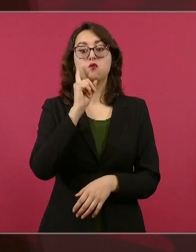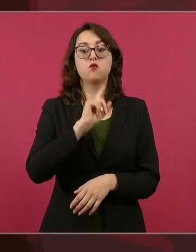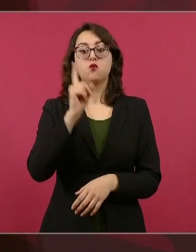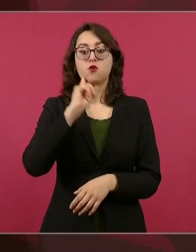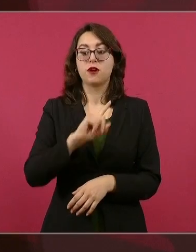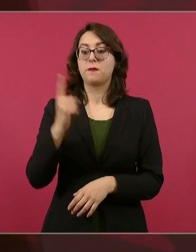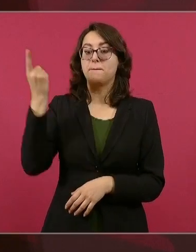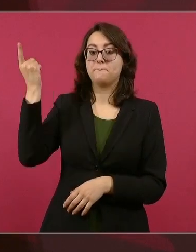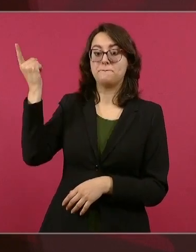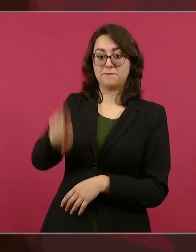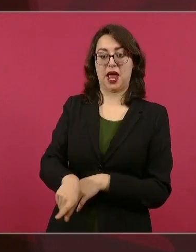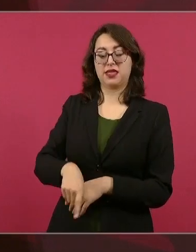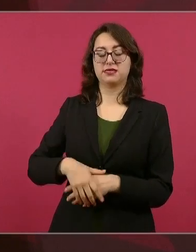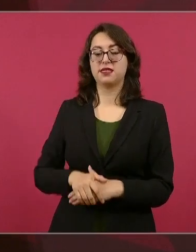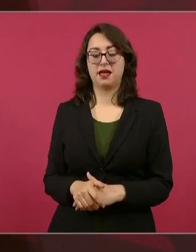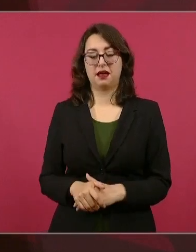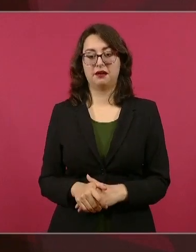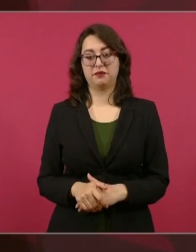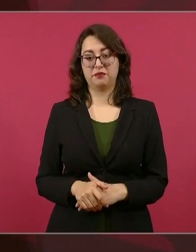sentenció.